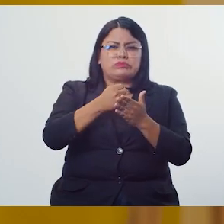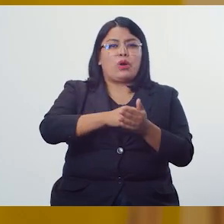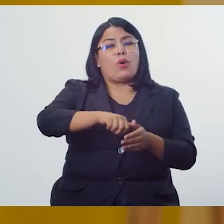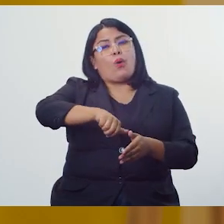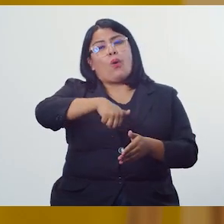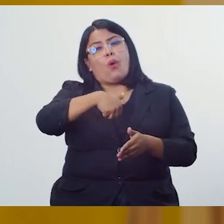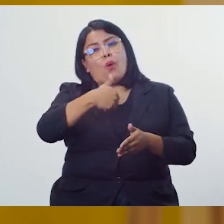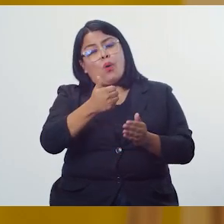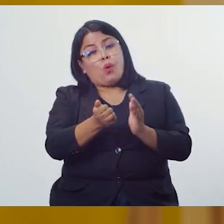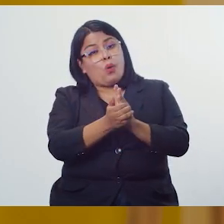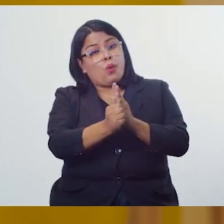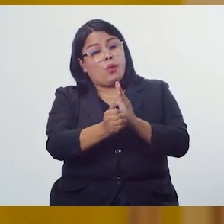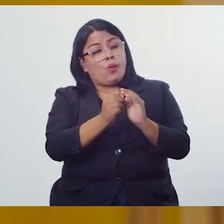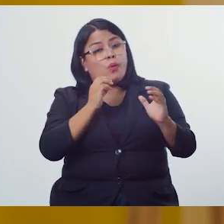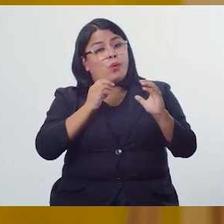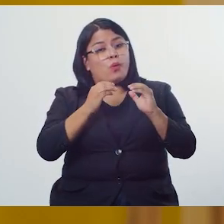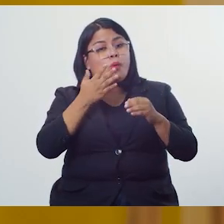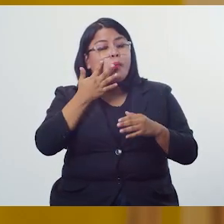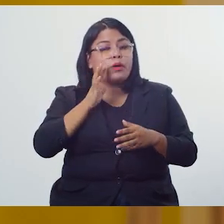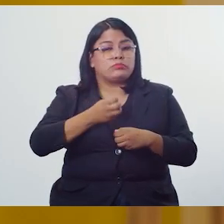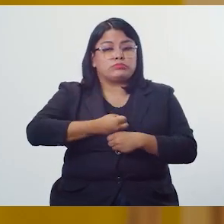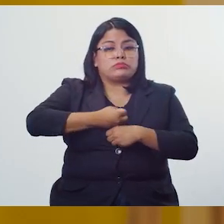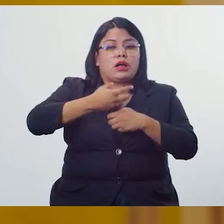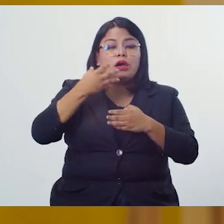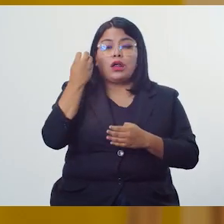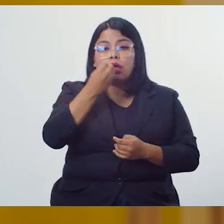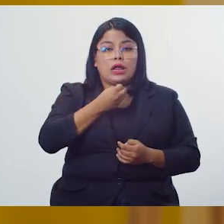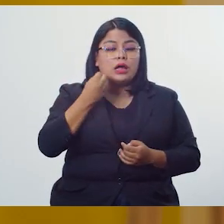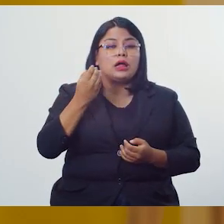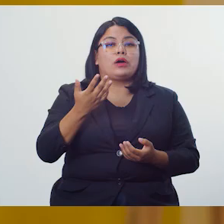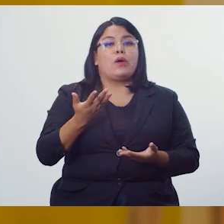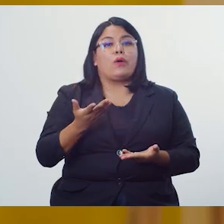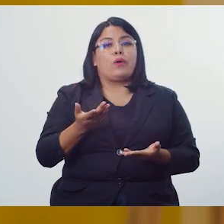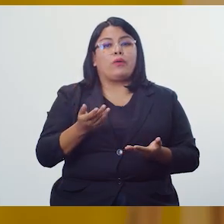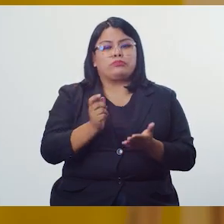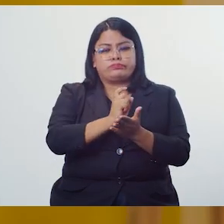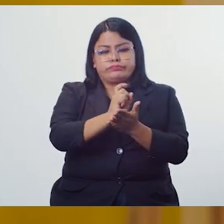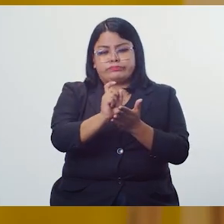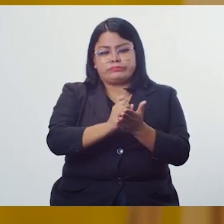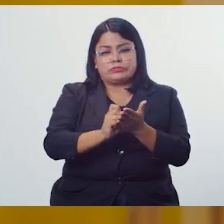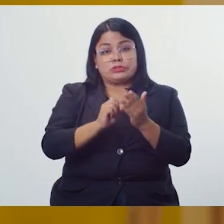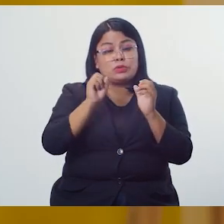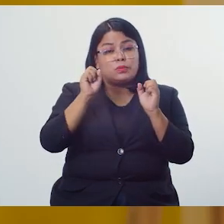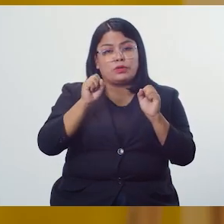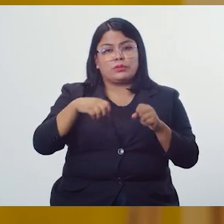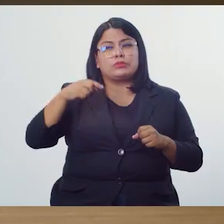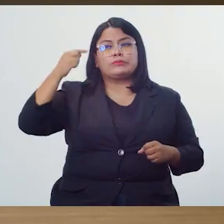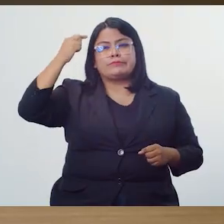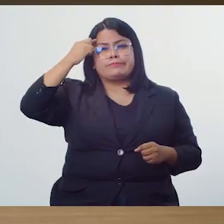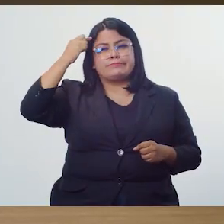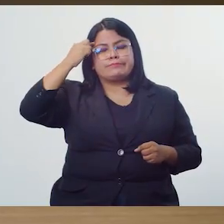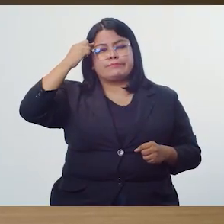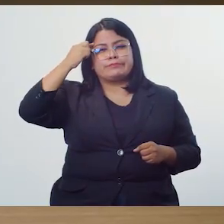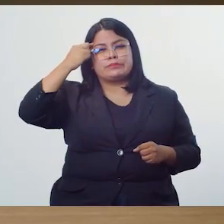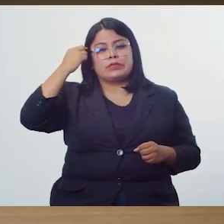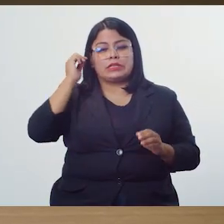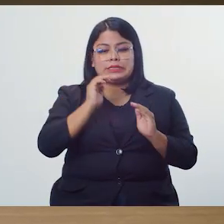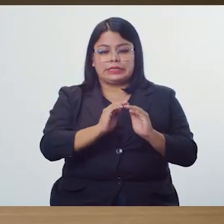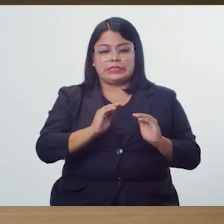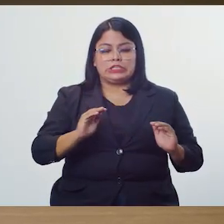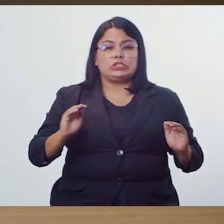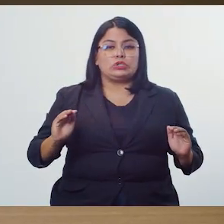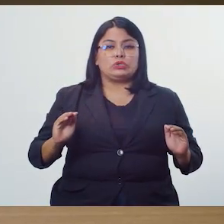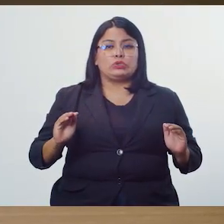otras habilidades comunicativas como la expresión oral, como la escritura. No podemos pensar en